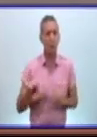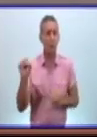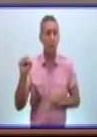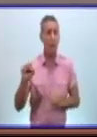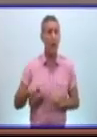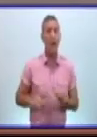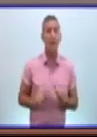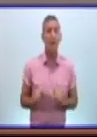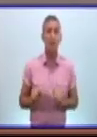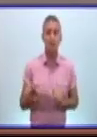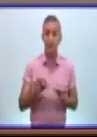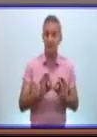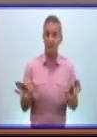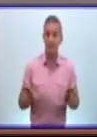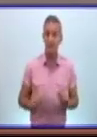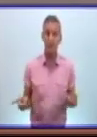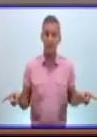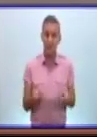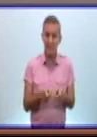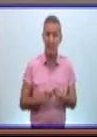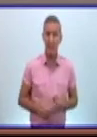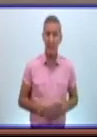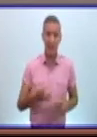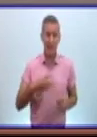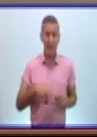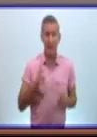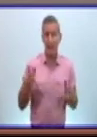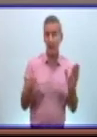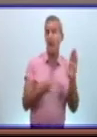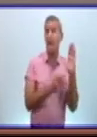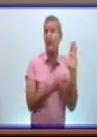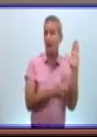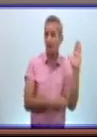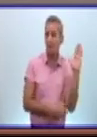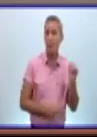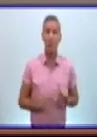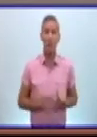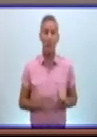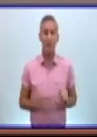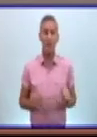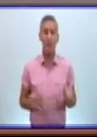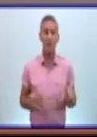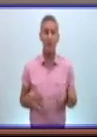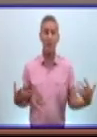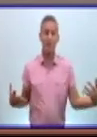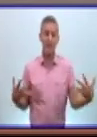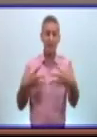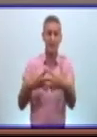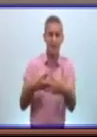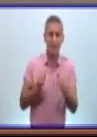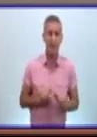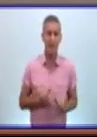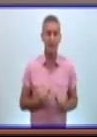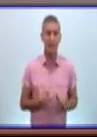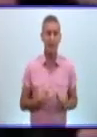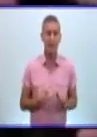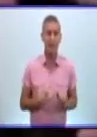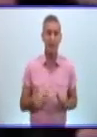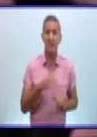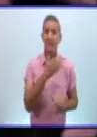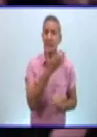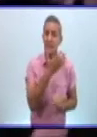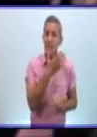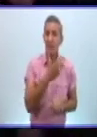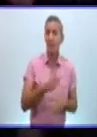entonces que las propiedades de las sustancias permiten establecer semejanzas y diferencias entre ellas.